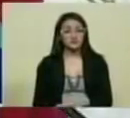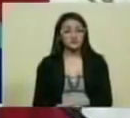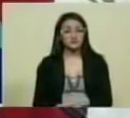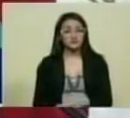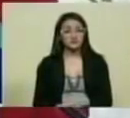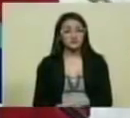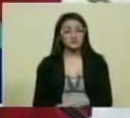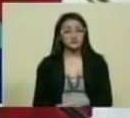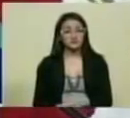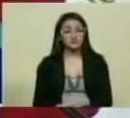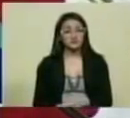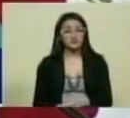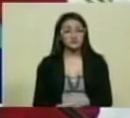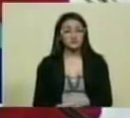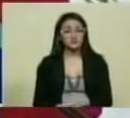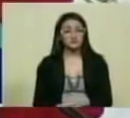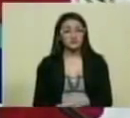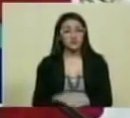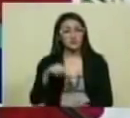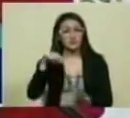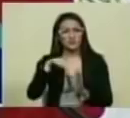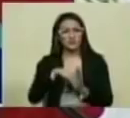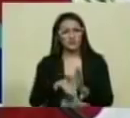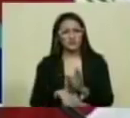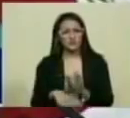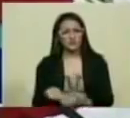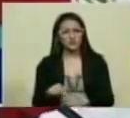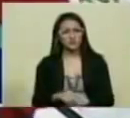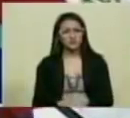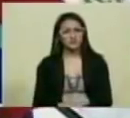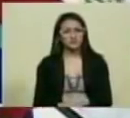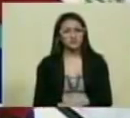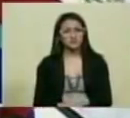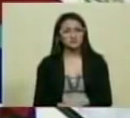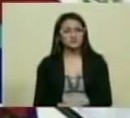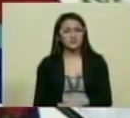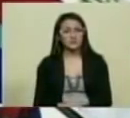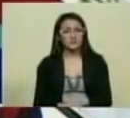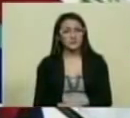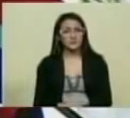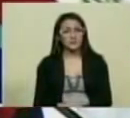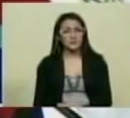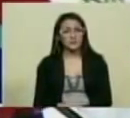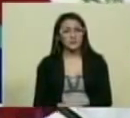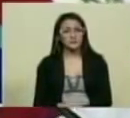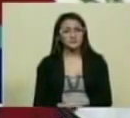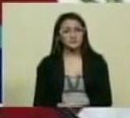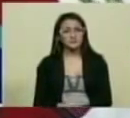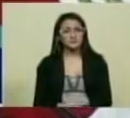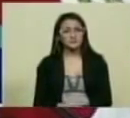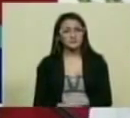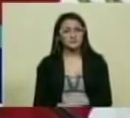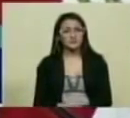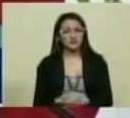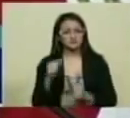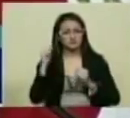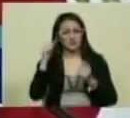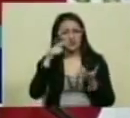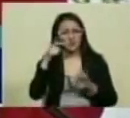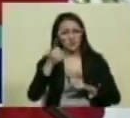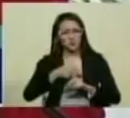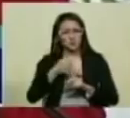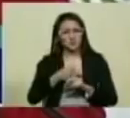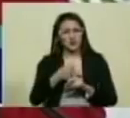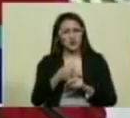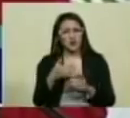tan grande, tan profundo, desconociendo a nuestros héroes que lucharon contra el